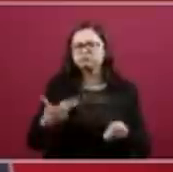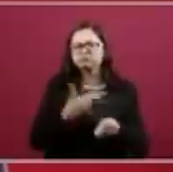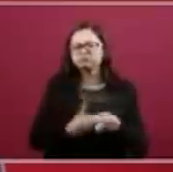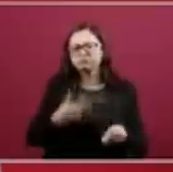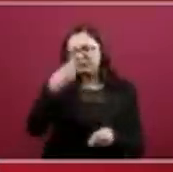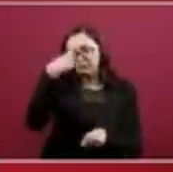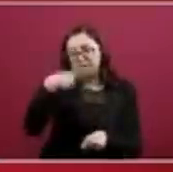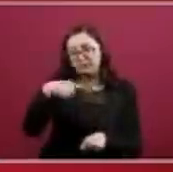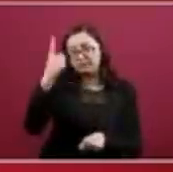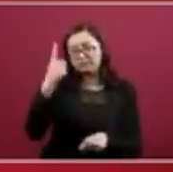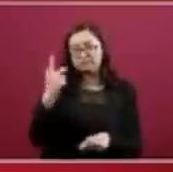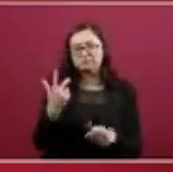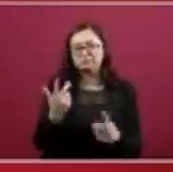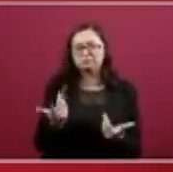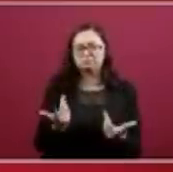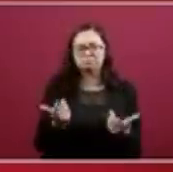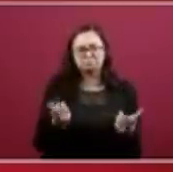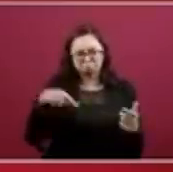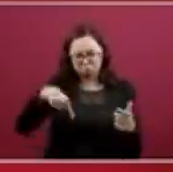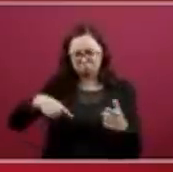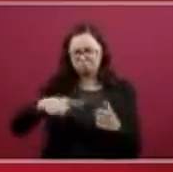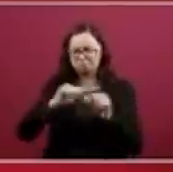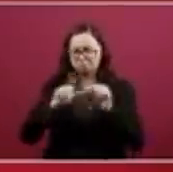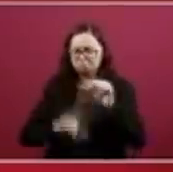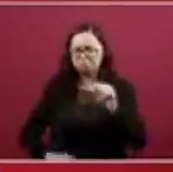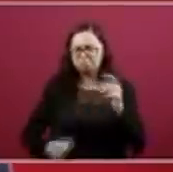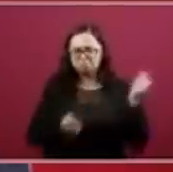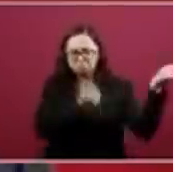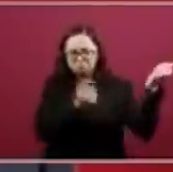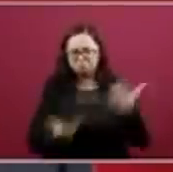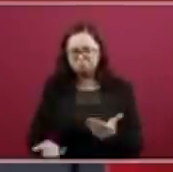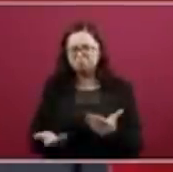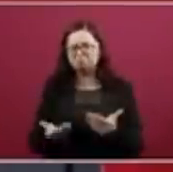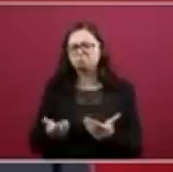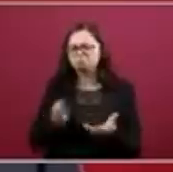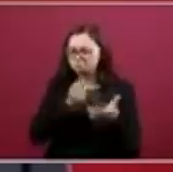para invertir en México. Esto